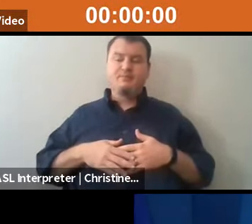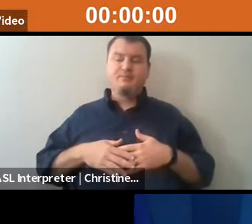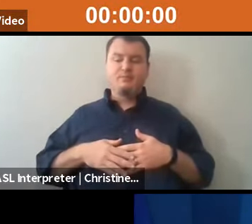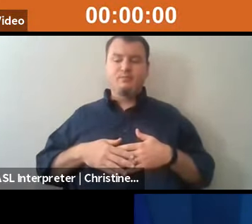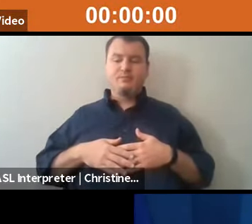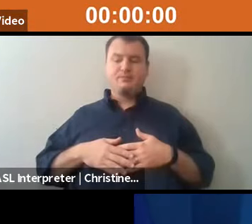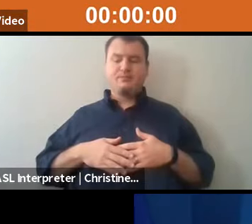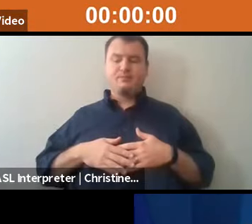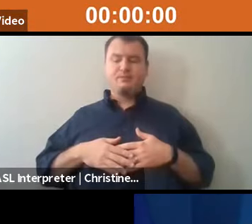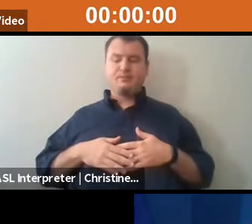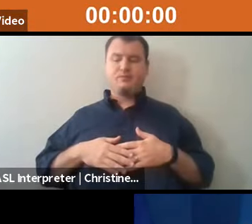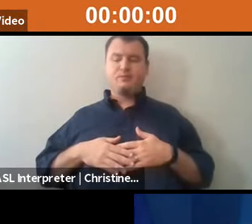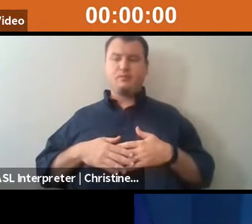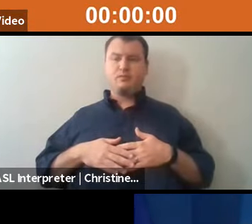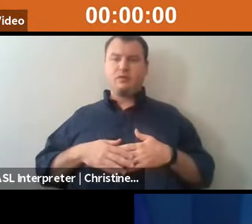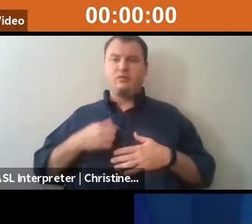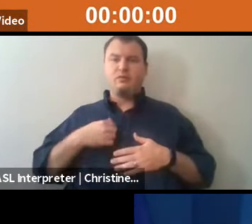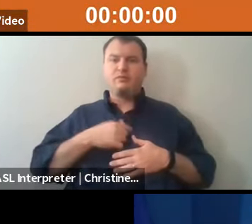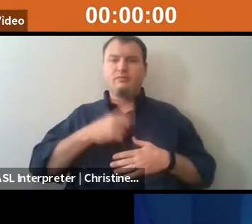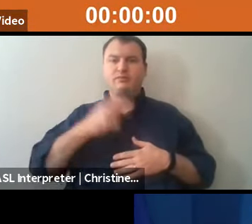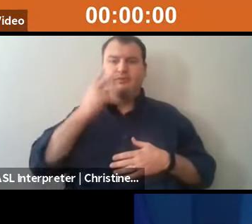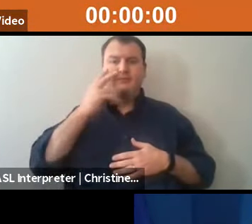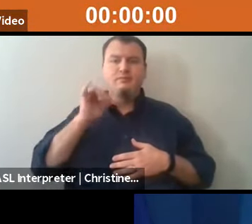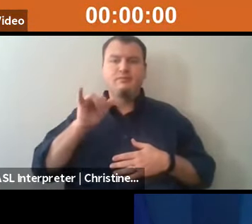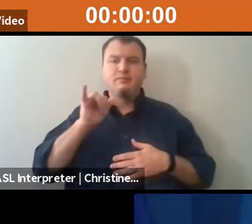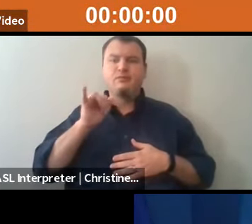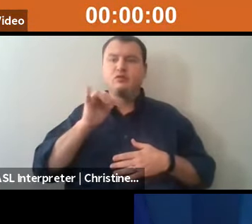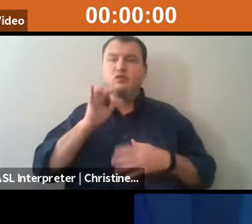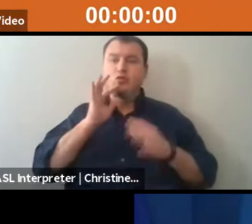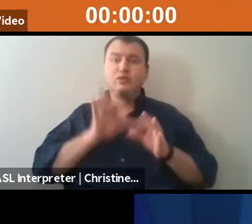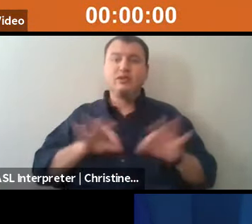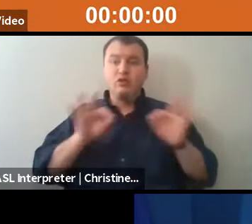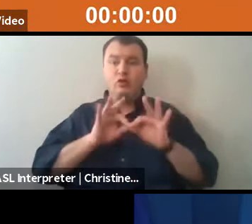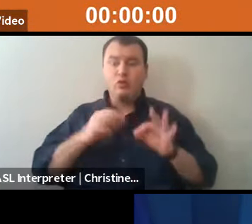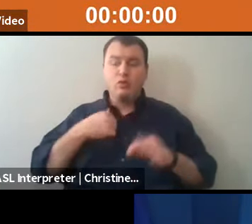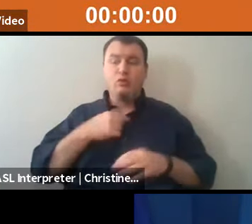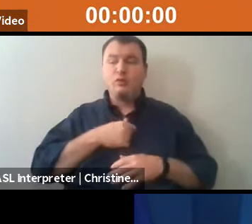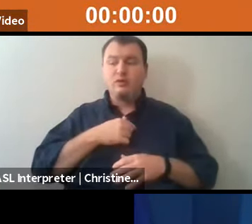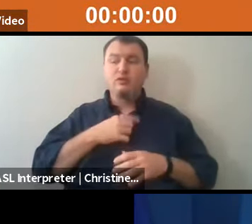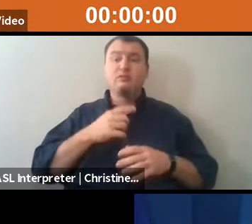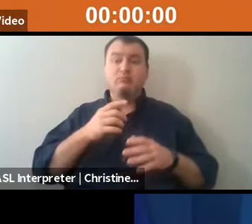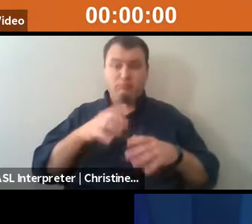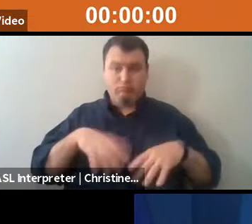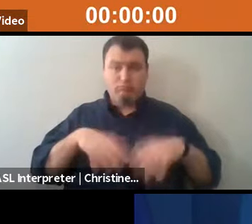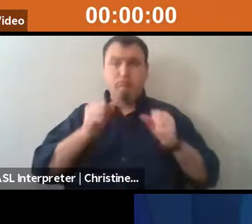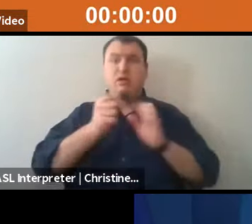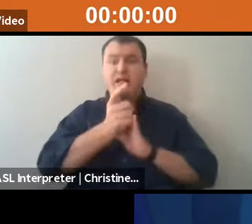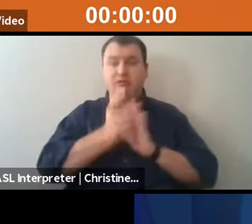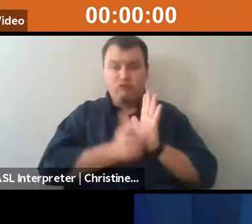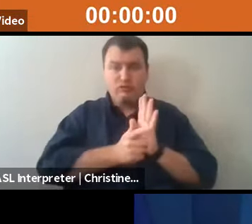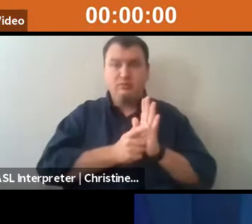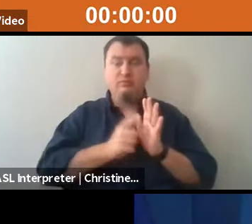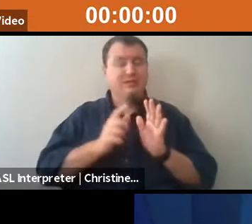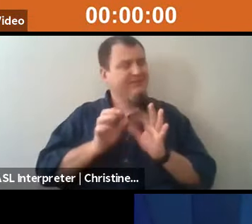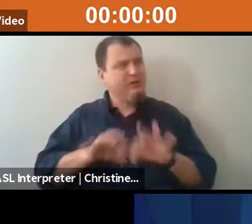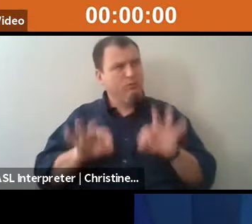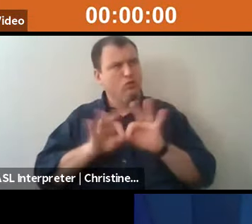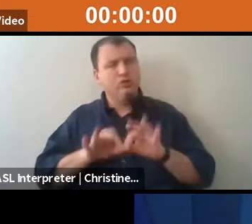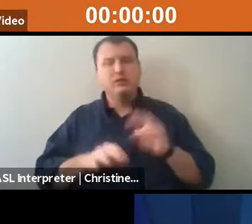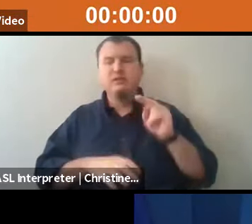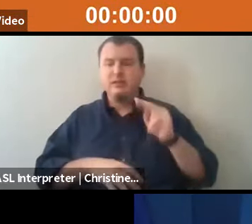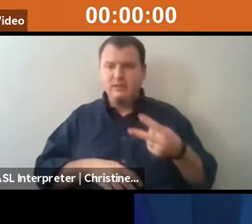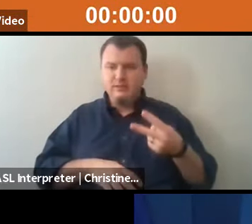Primero, se adoptaron medidas legislativas muy importantes. Segundo, un plan de